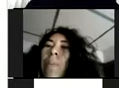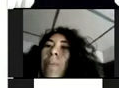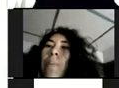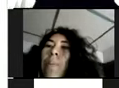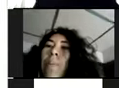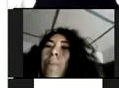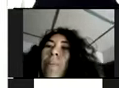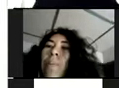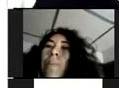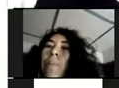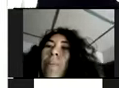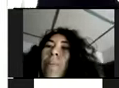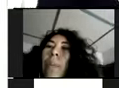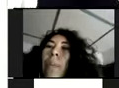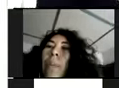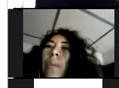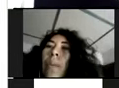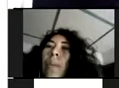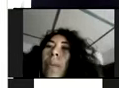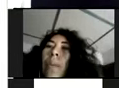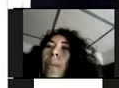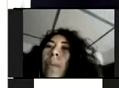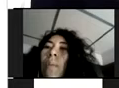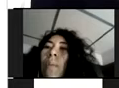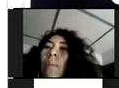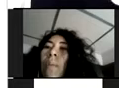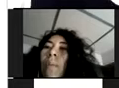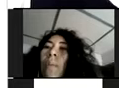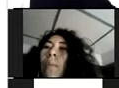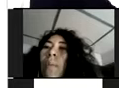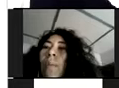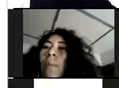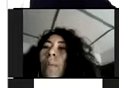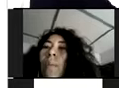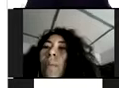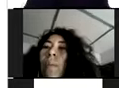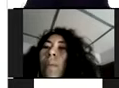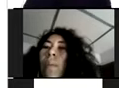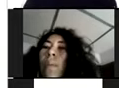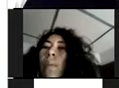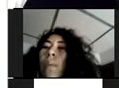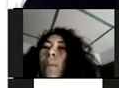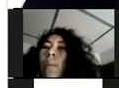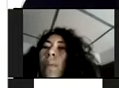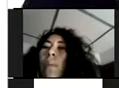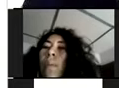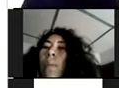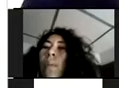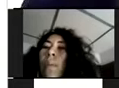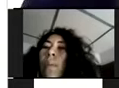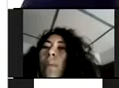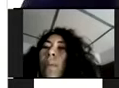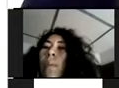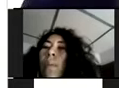lectura? Ya lo dije. Sí. No sé, ya lo dije. Y después...